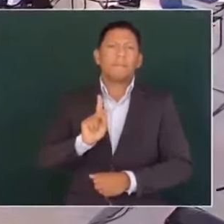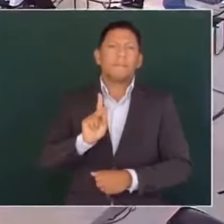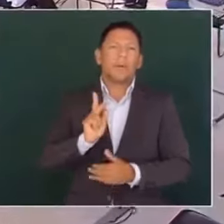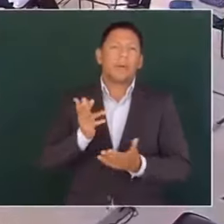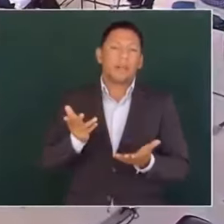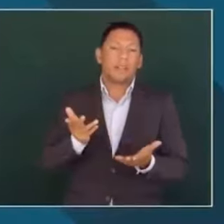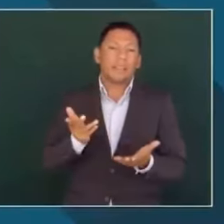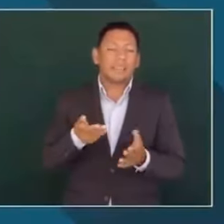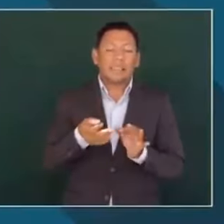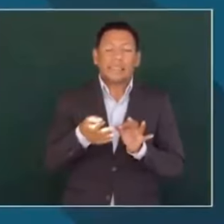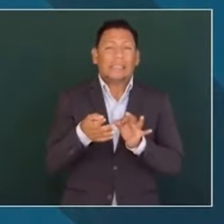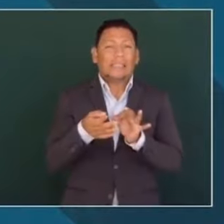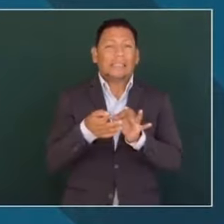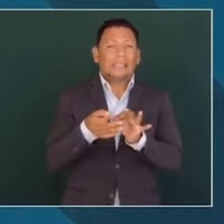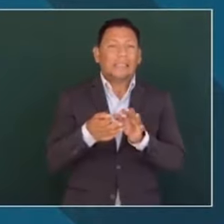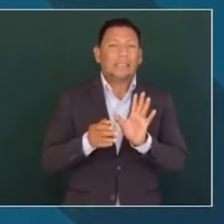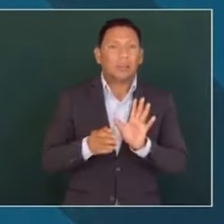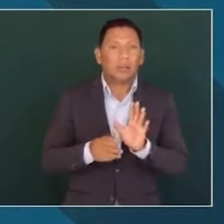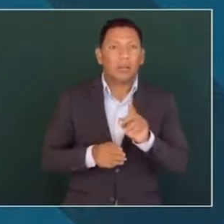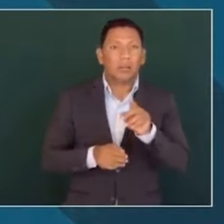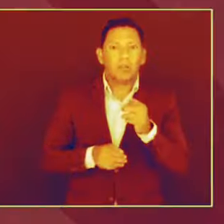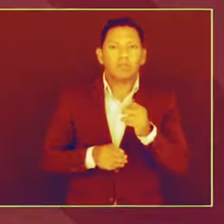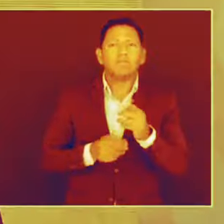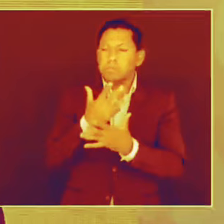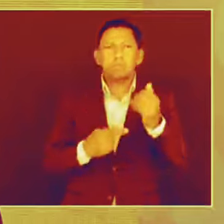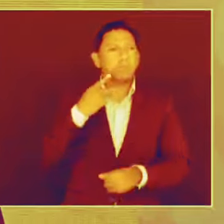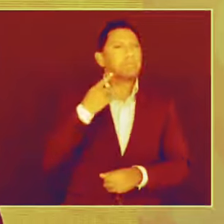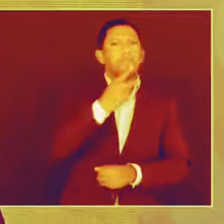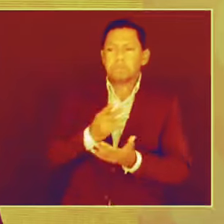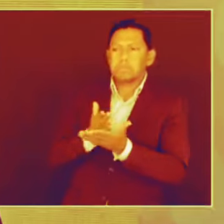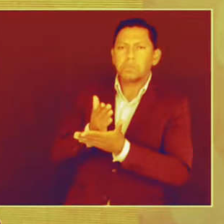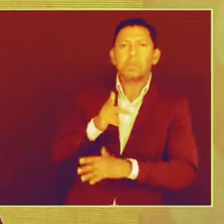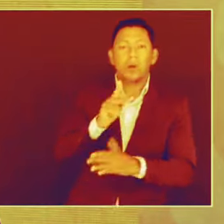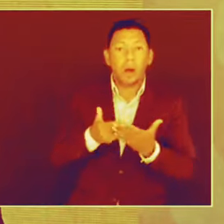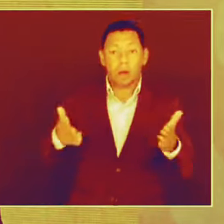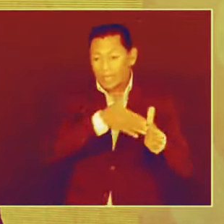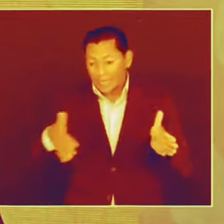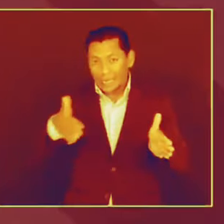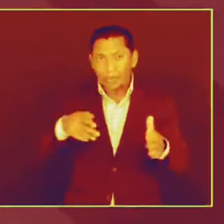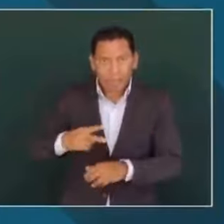ya estaban a punto de aplicar medidas unilaterales. Ahora,